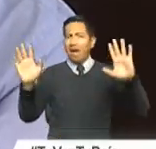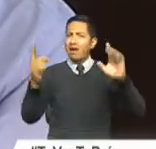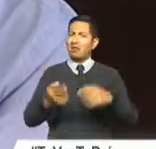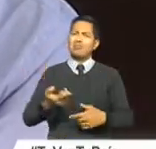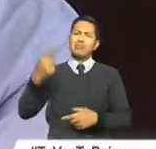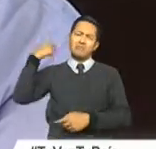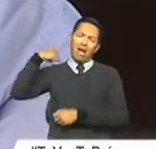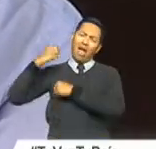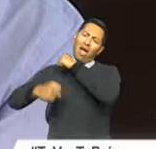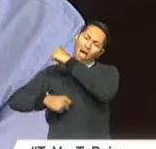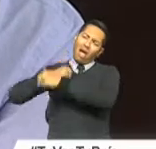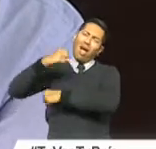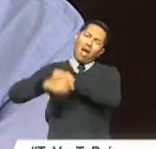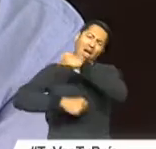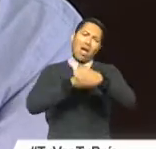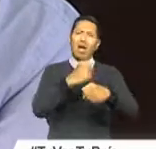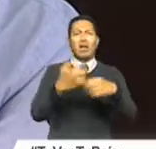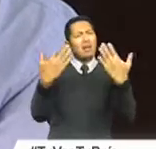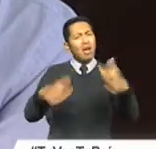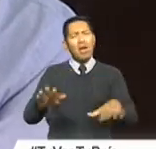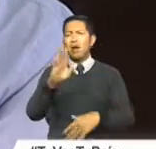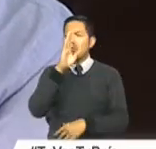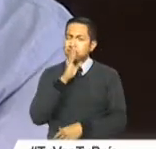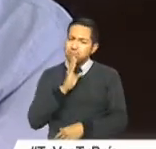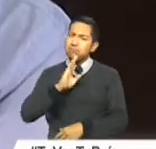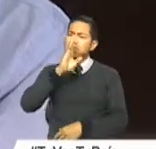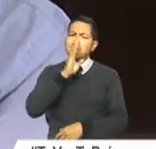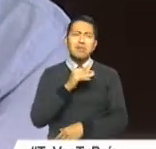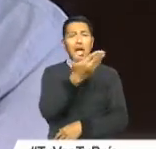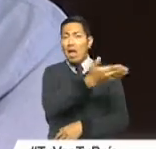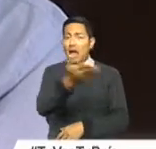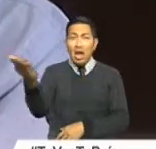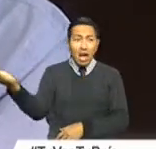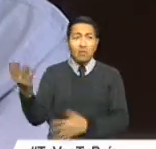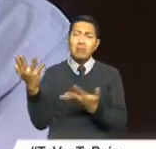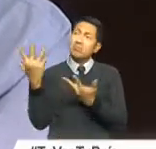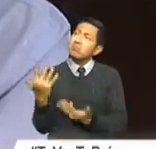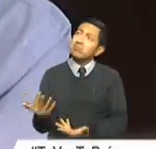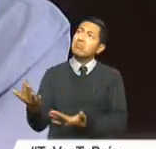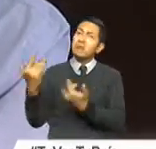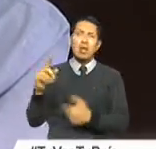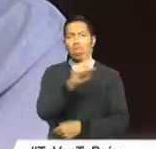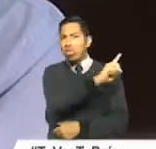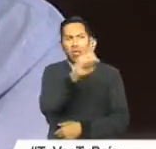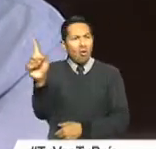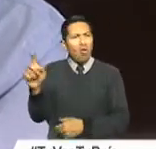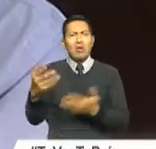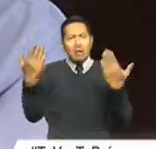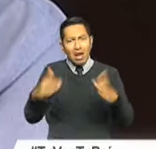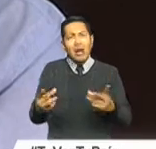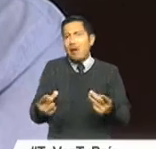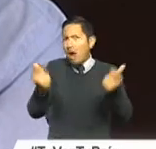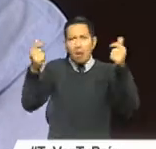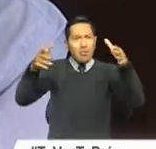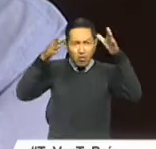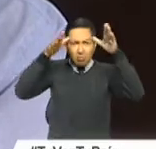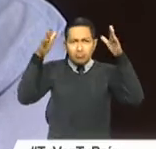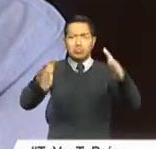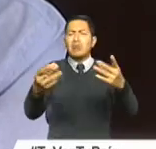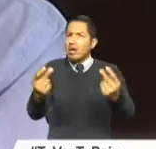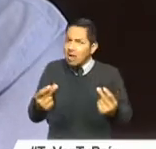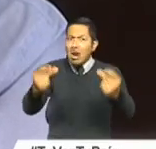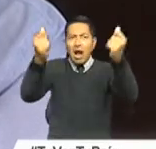esperar. Por favor, Irina, por favor, responsables de esta tarea inmensa, no tiene por qué esperar. Nuestro